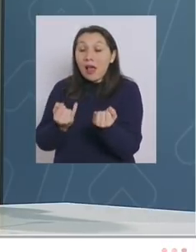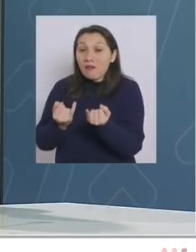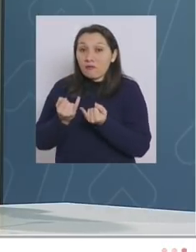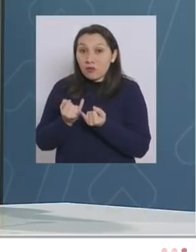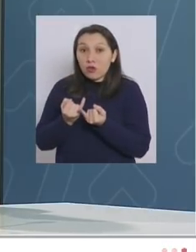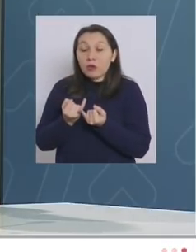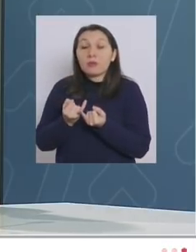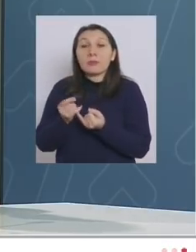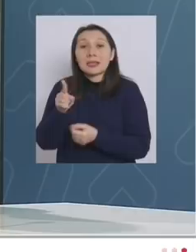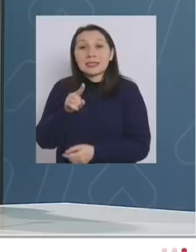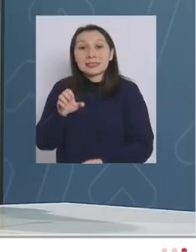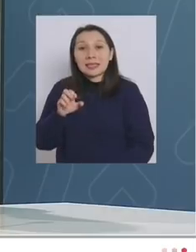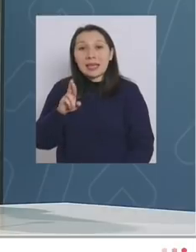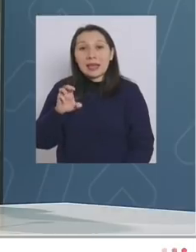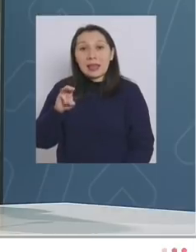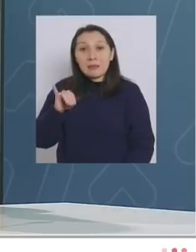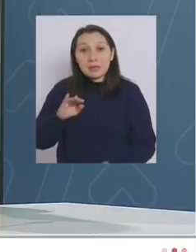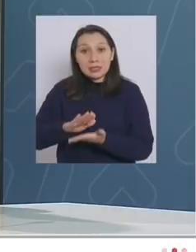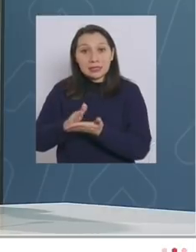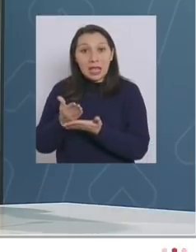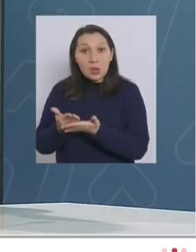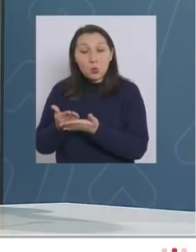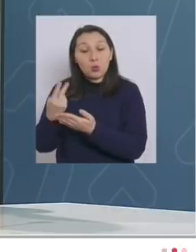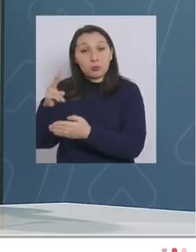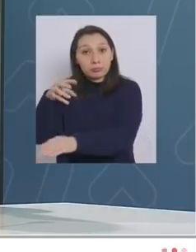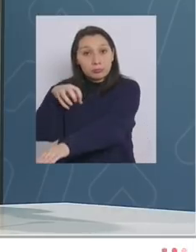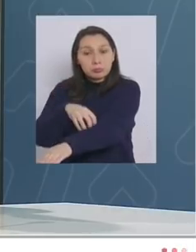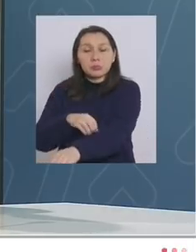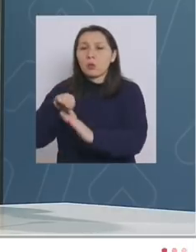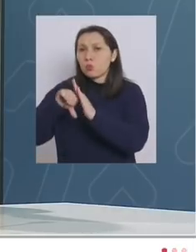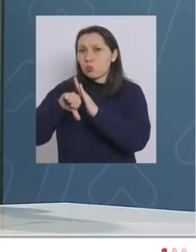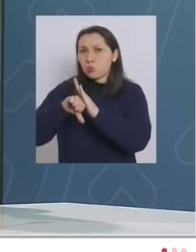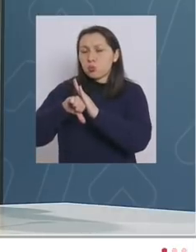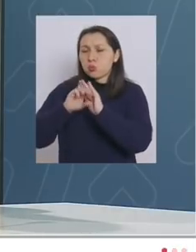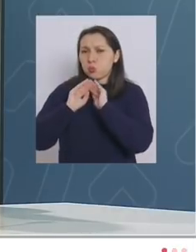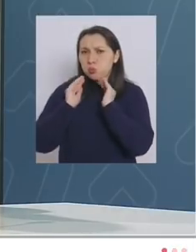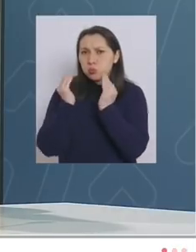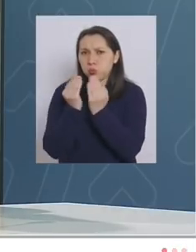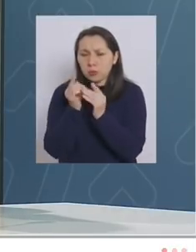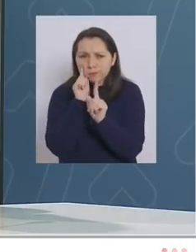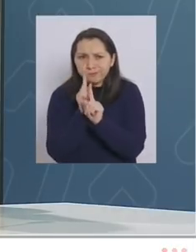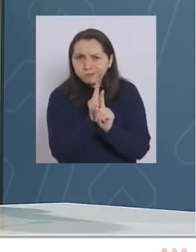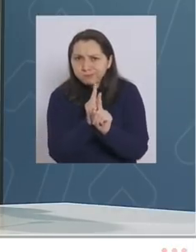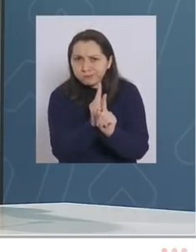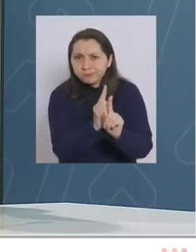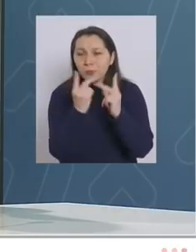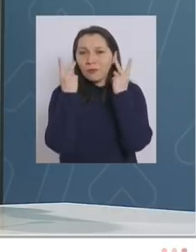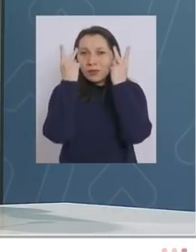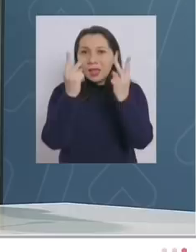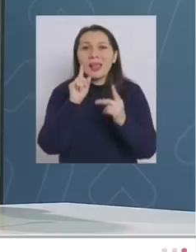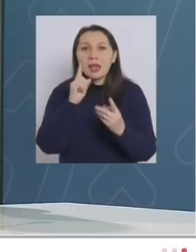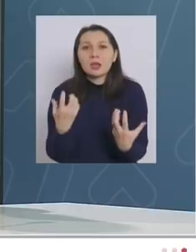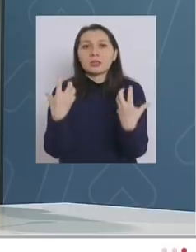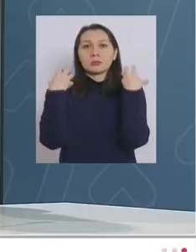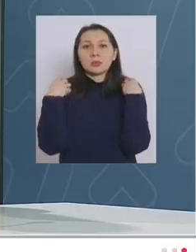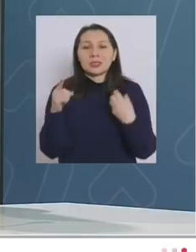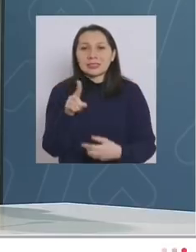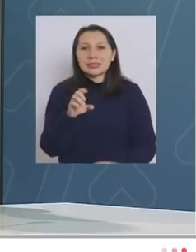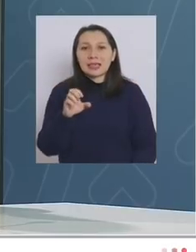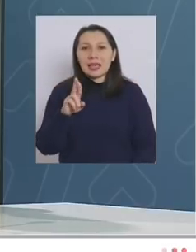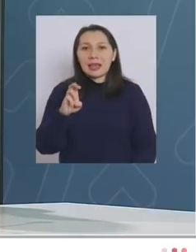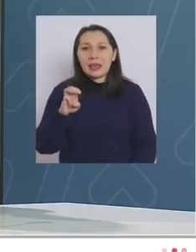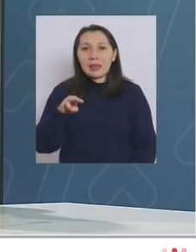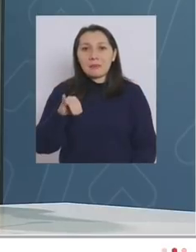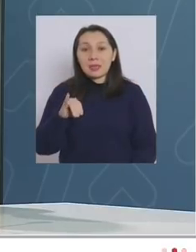información entregada por la Seremi de Salud de la región, se mantuvo en cuarentena bajo seguimiento de viajeros por parte de la Seremi de la región del